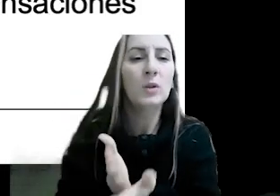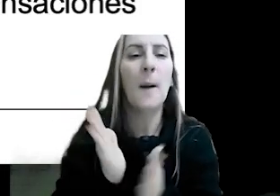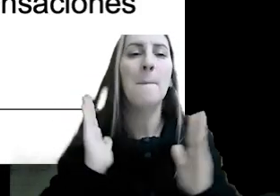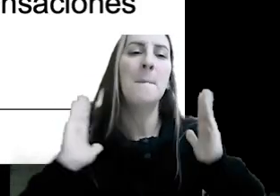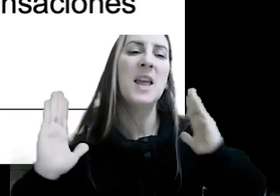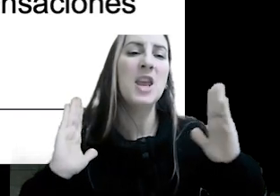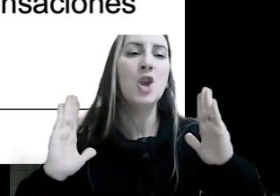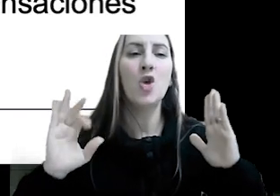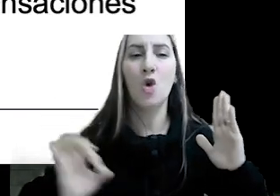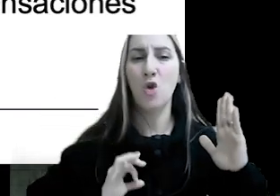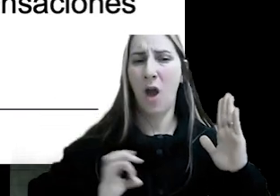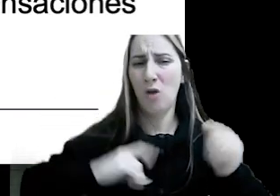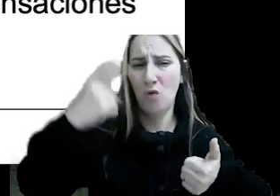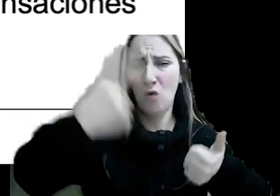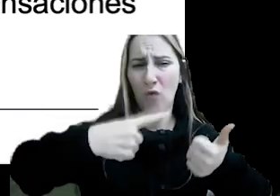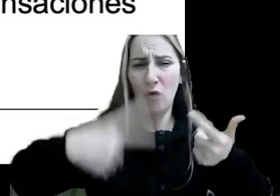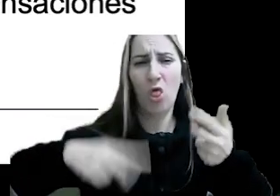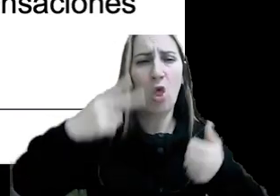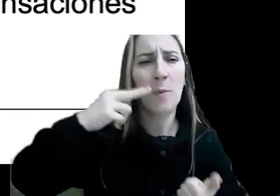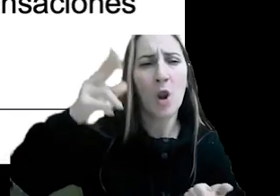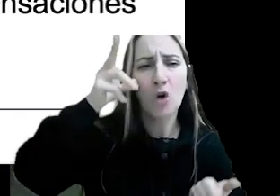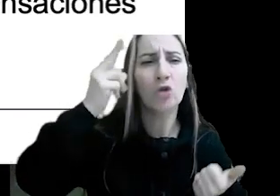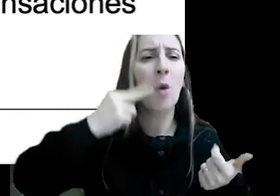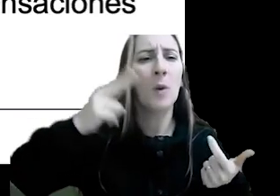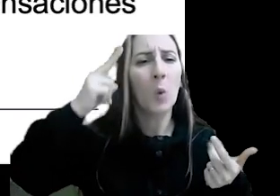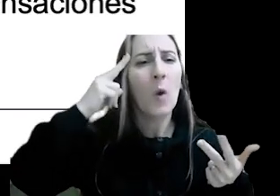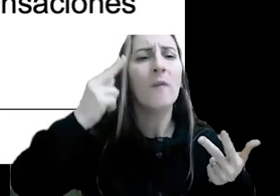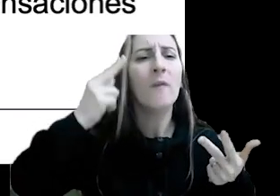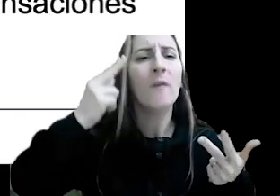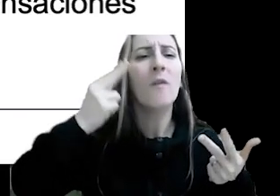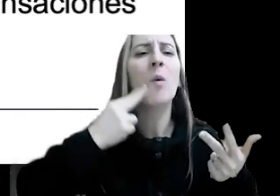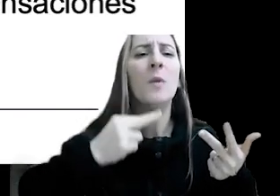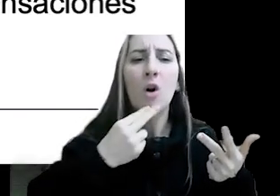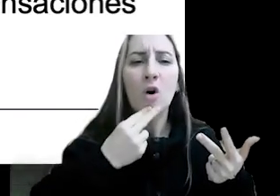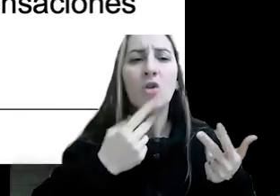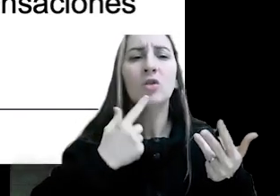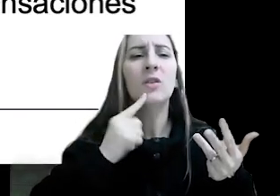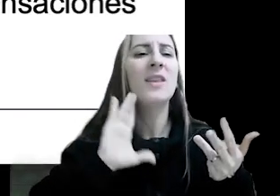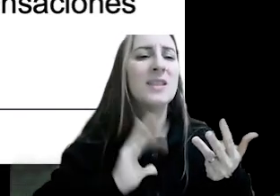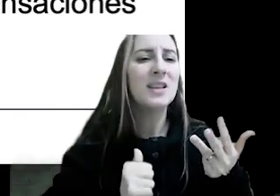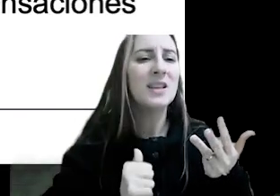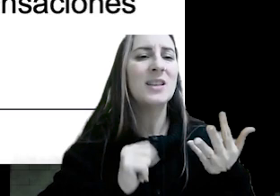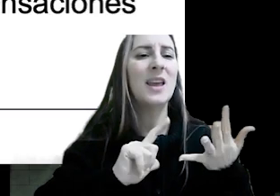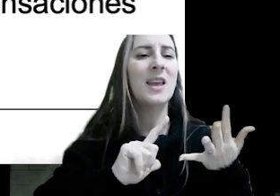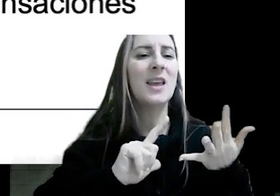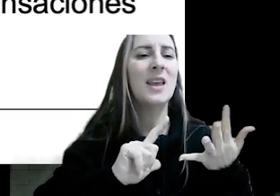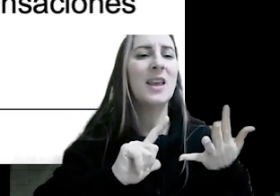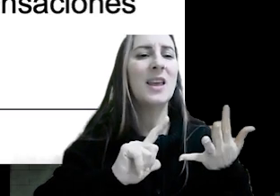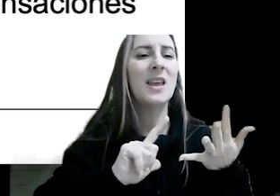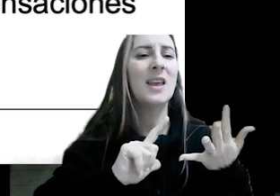años, de un montón de años, 2008, 2009, 2011, 2016, 2017 y 2018, con la particularidad que